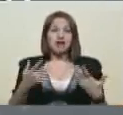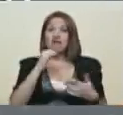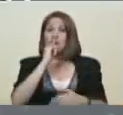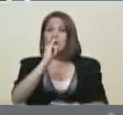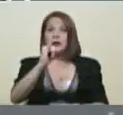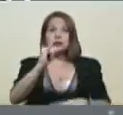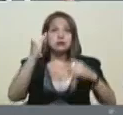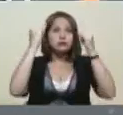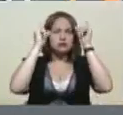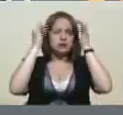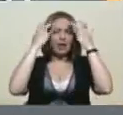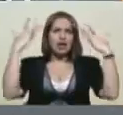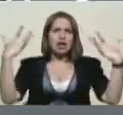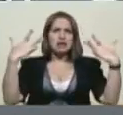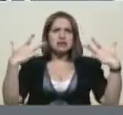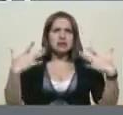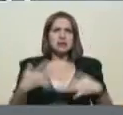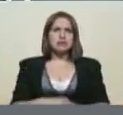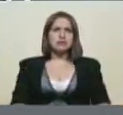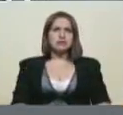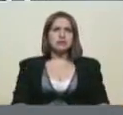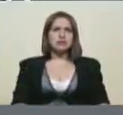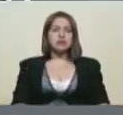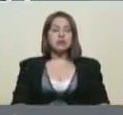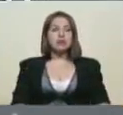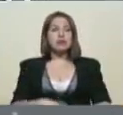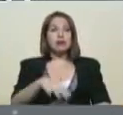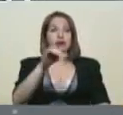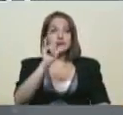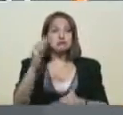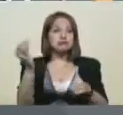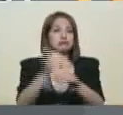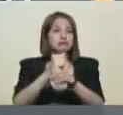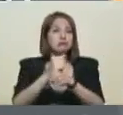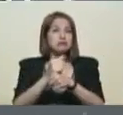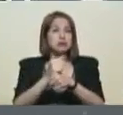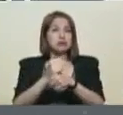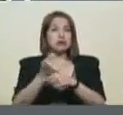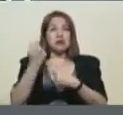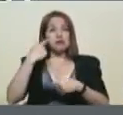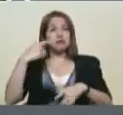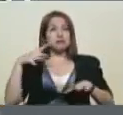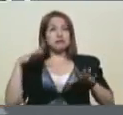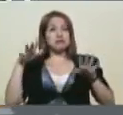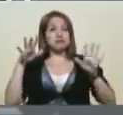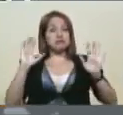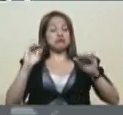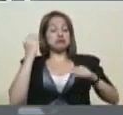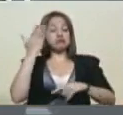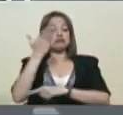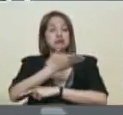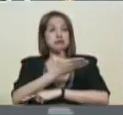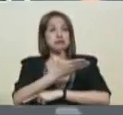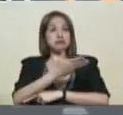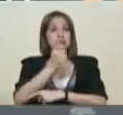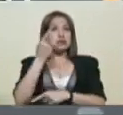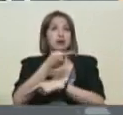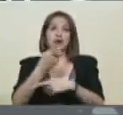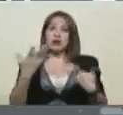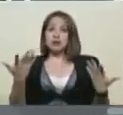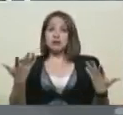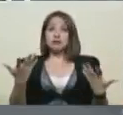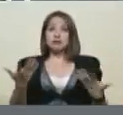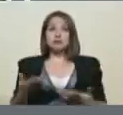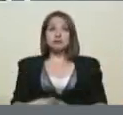inteligencia. En tal sentido, por ser esto un presunto delito, que implica, por supuesto,